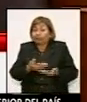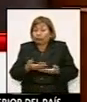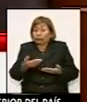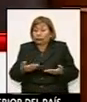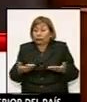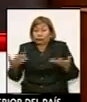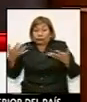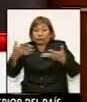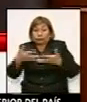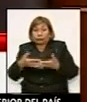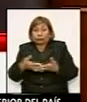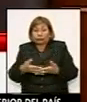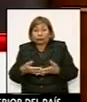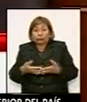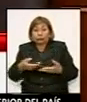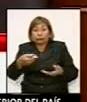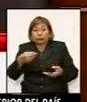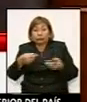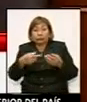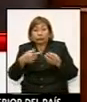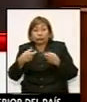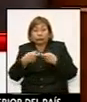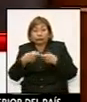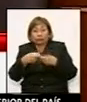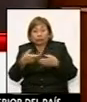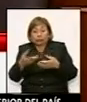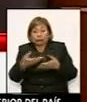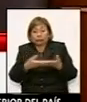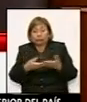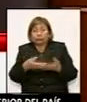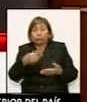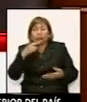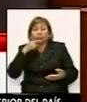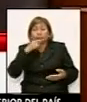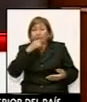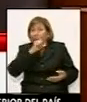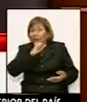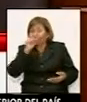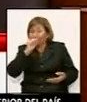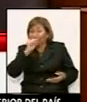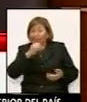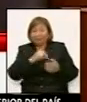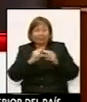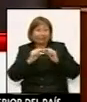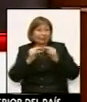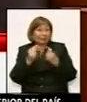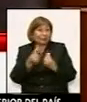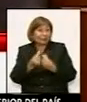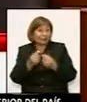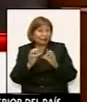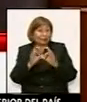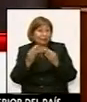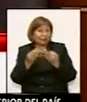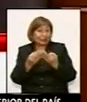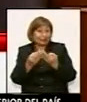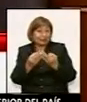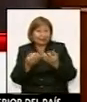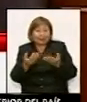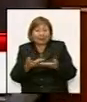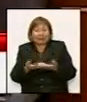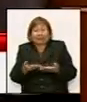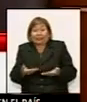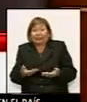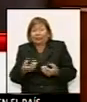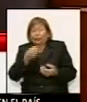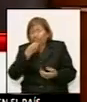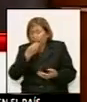el expediente electrónico para los casos de violencia contra la mujer y los integrantes del grupo familiar. Ello se constituye en